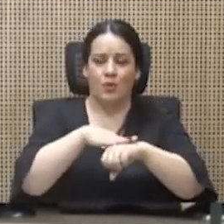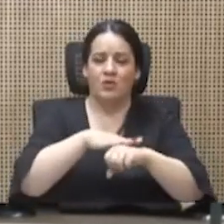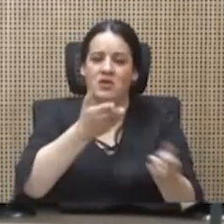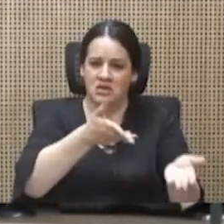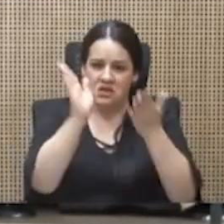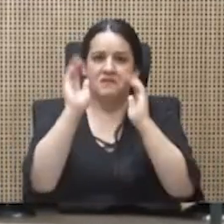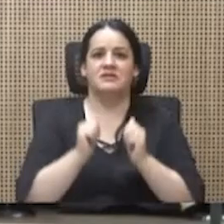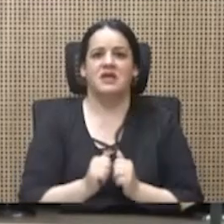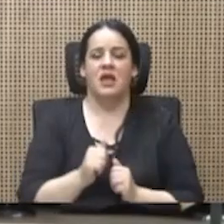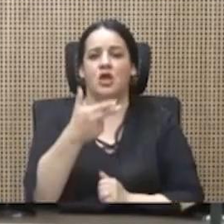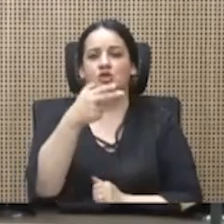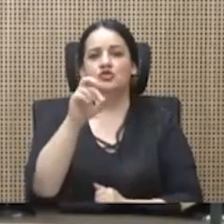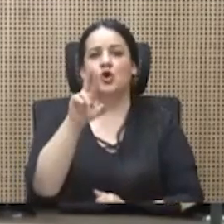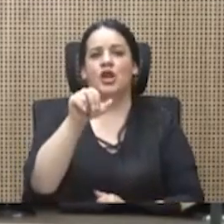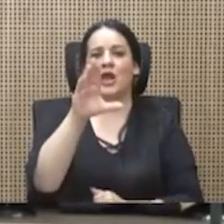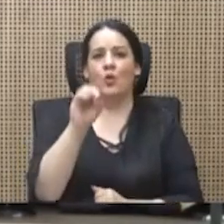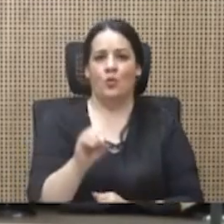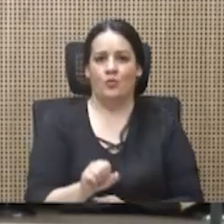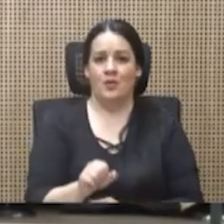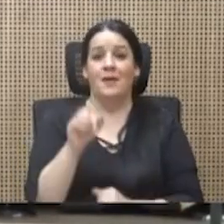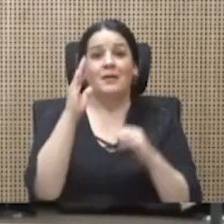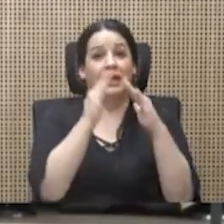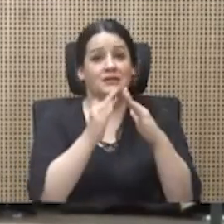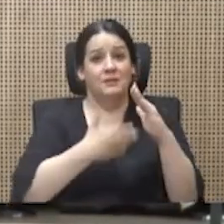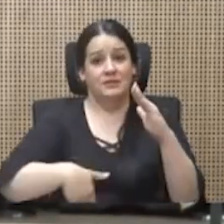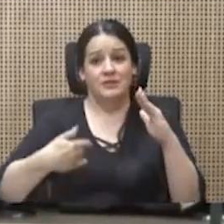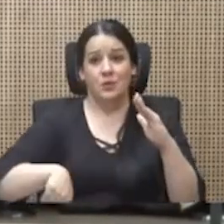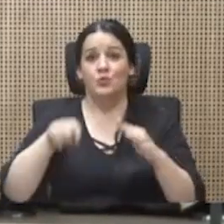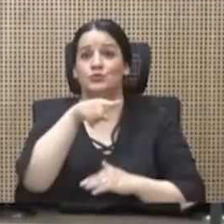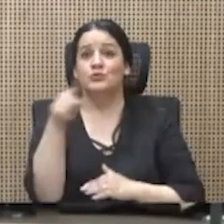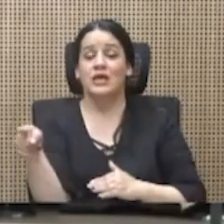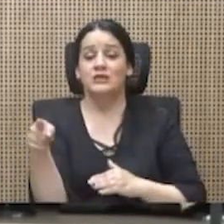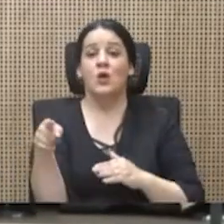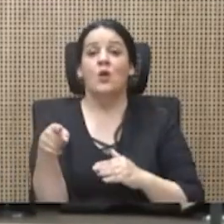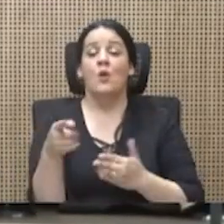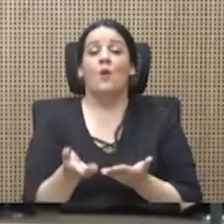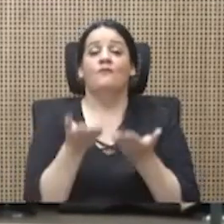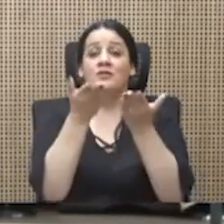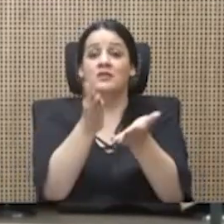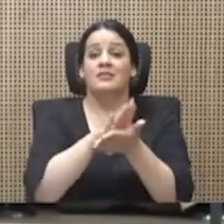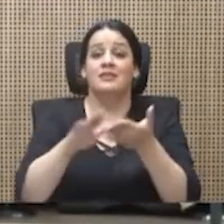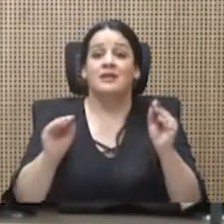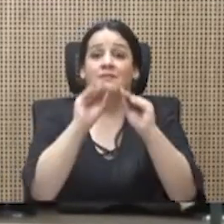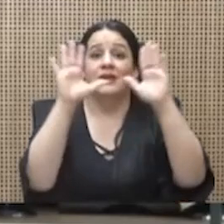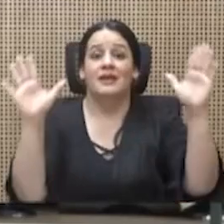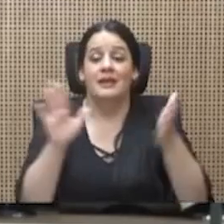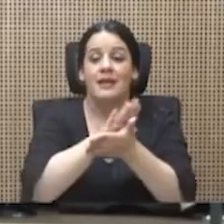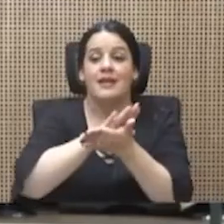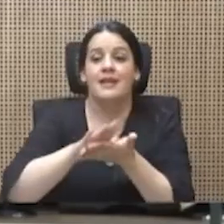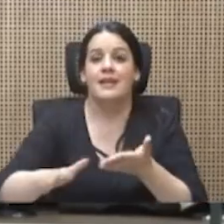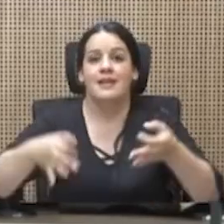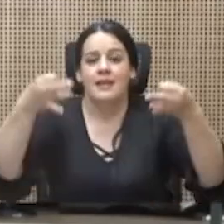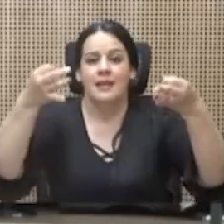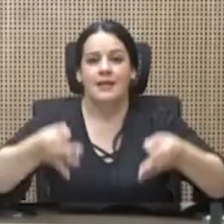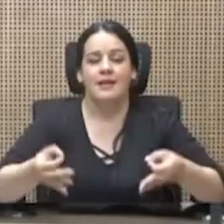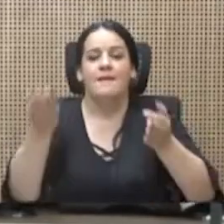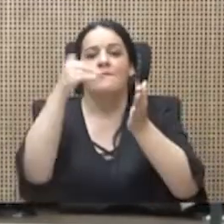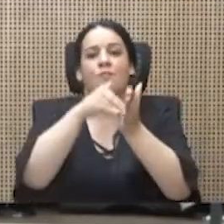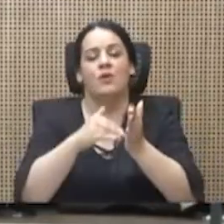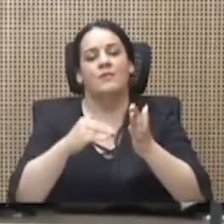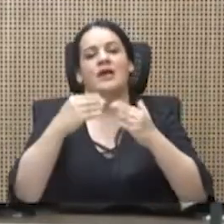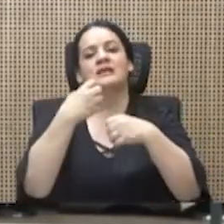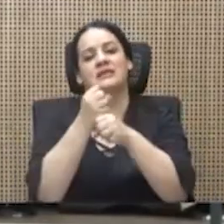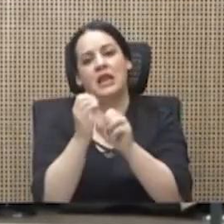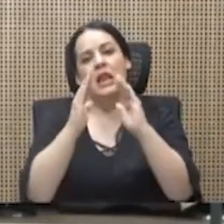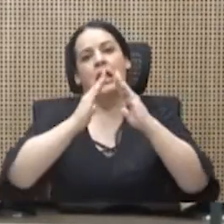para que esa Casa Presidencial que ofrecieron ustedes en campaña transparente y prístina, limpia, vuelva a ser la casa, por lo